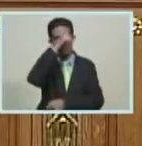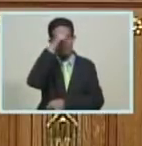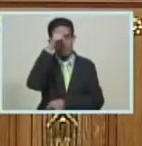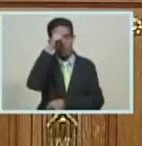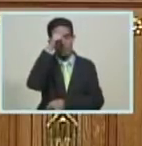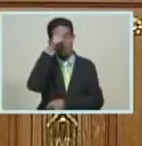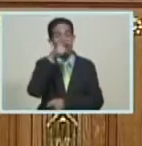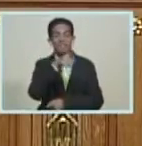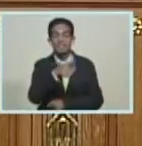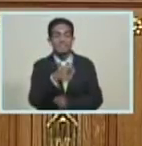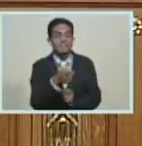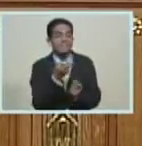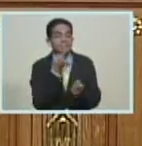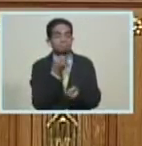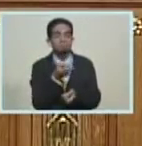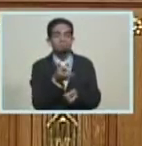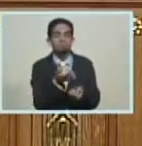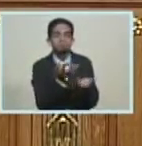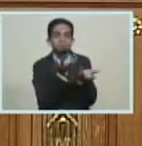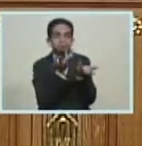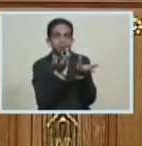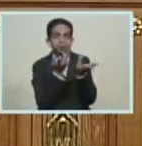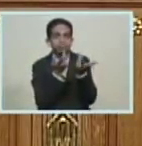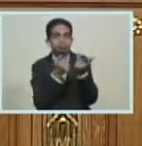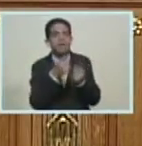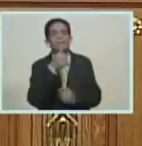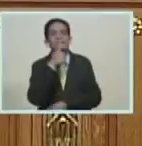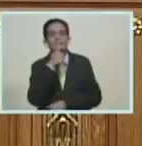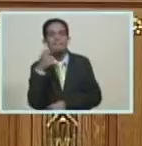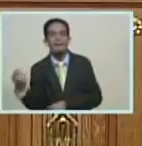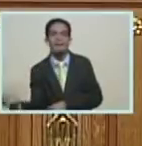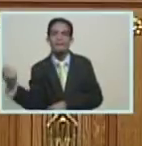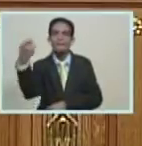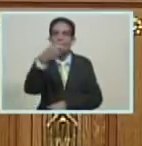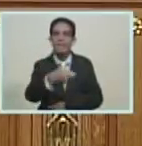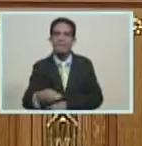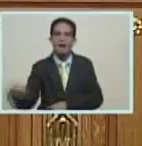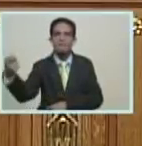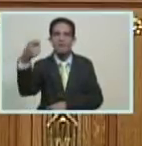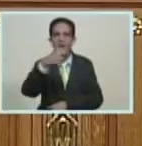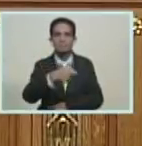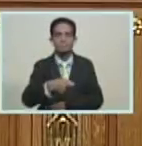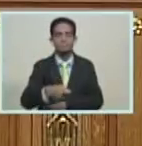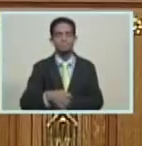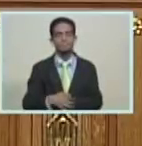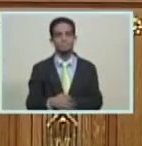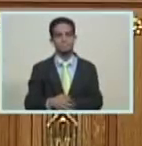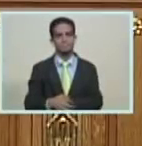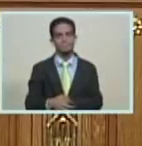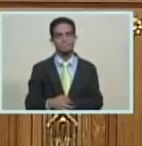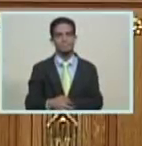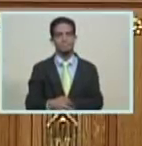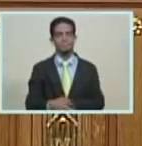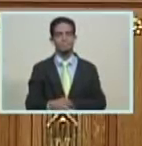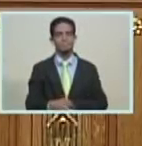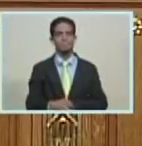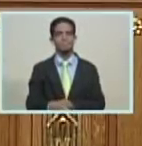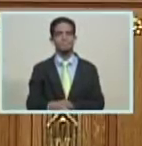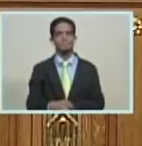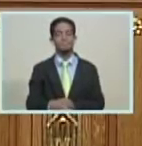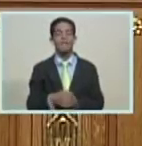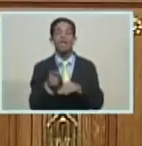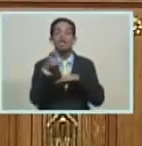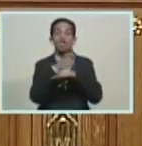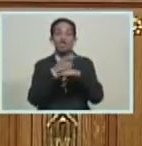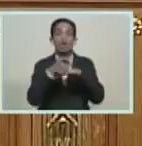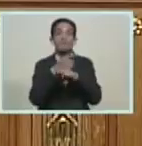Han confesado quién los financiaba. Una alianza de la embajada gringa en Venezuela con el